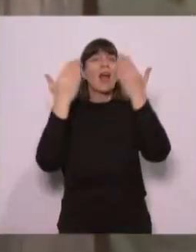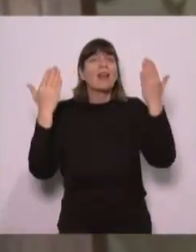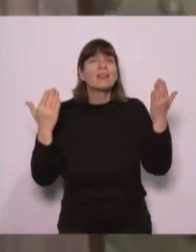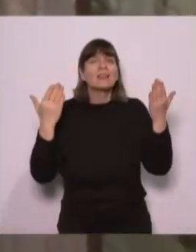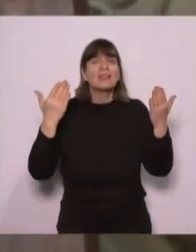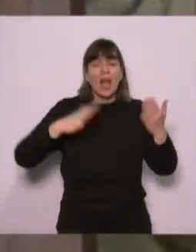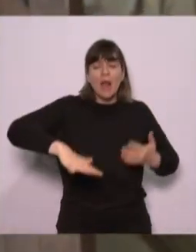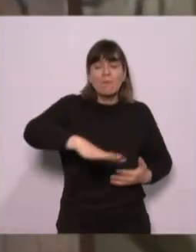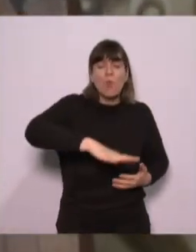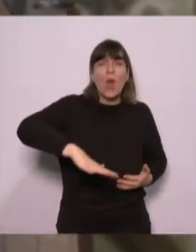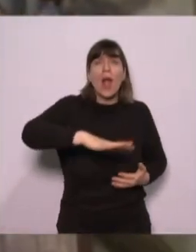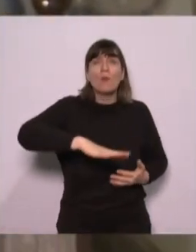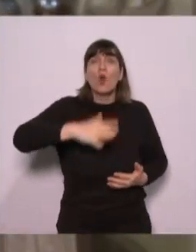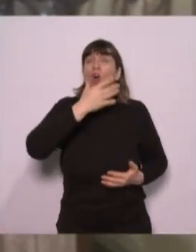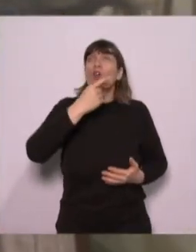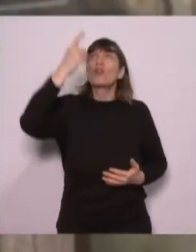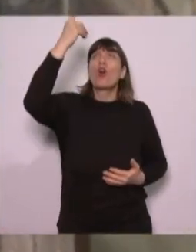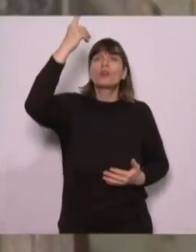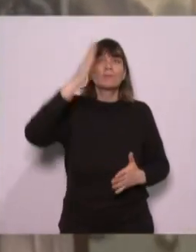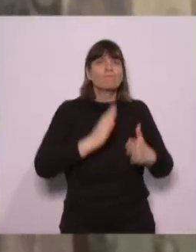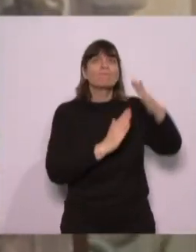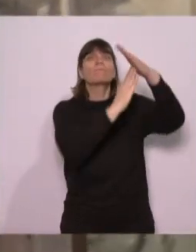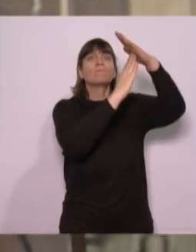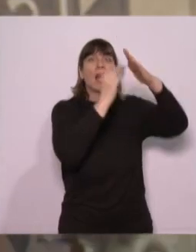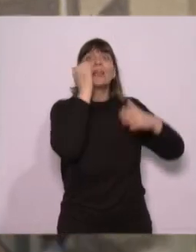Feliz la nación cuyo Dios es el